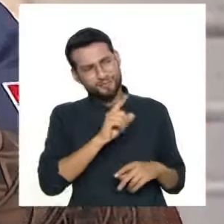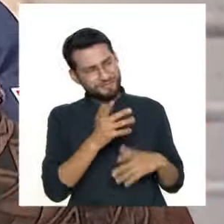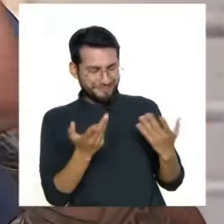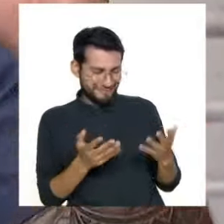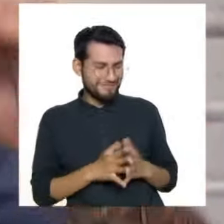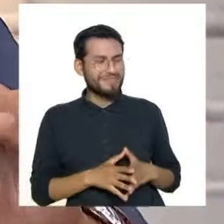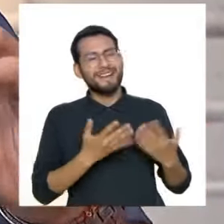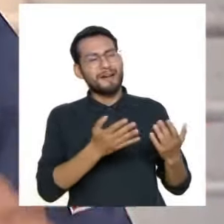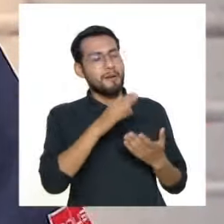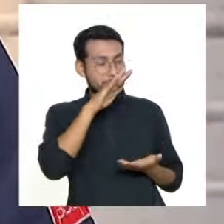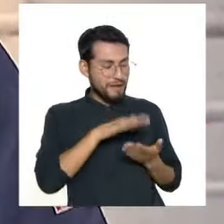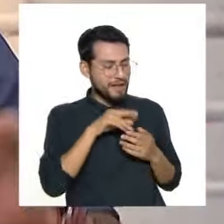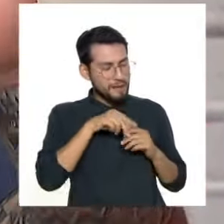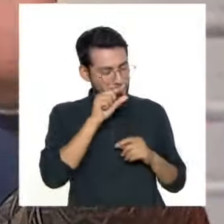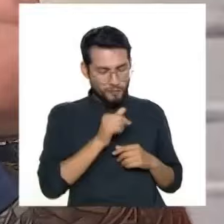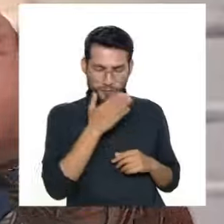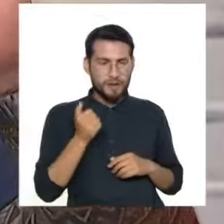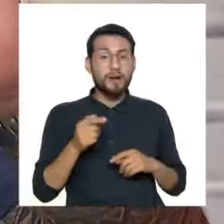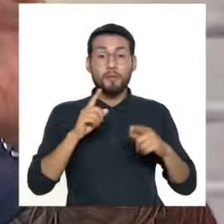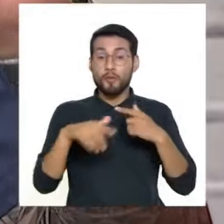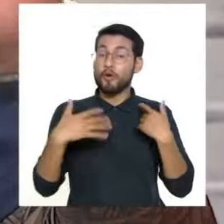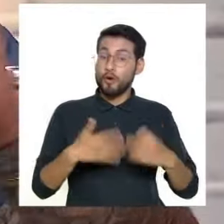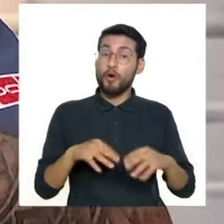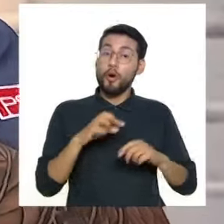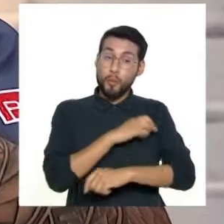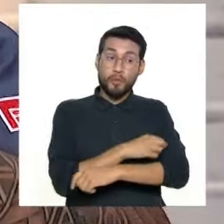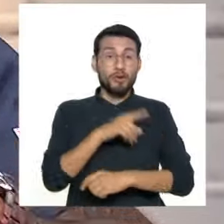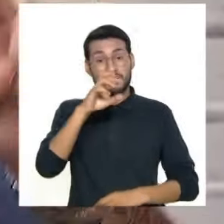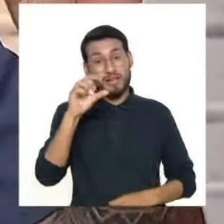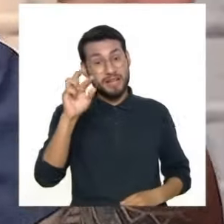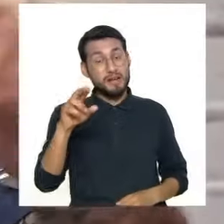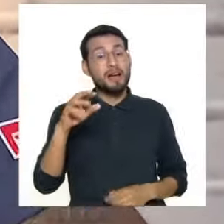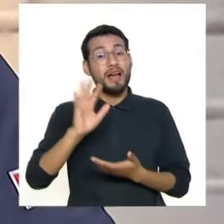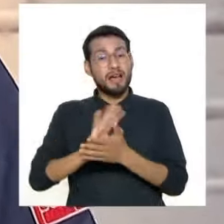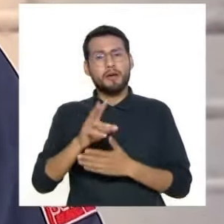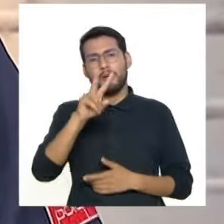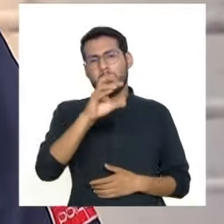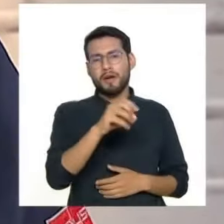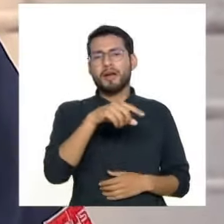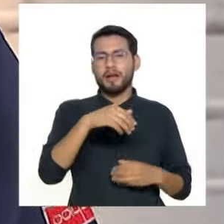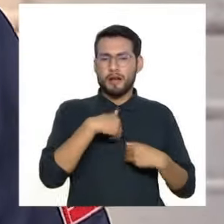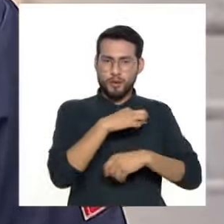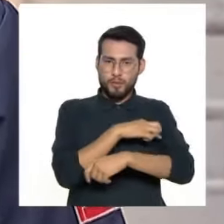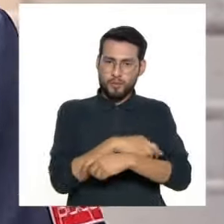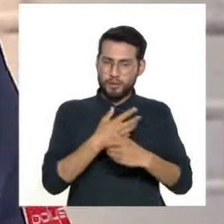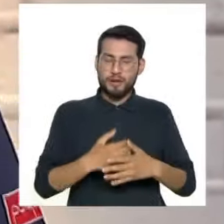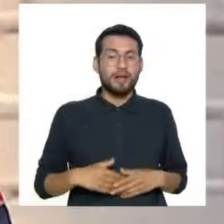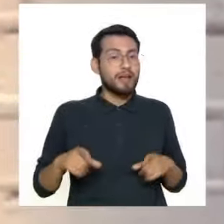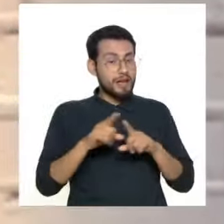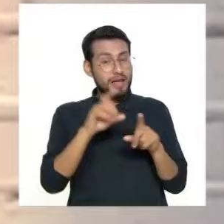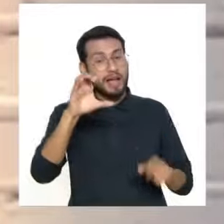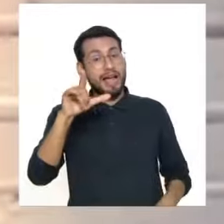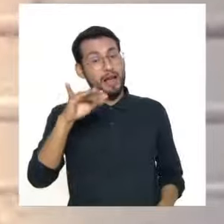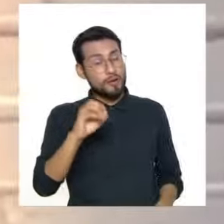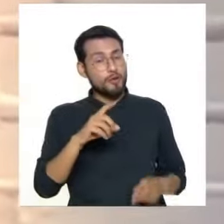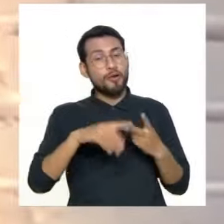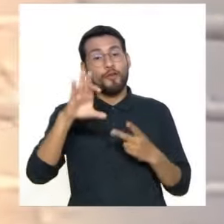para para bajar un poco el sodio y aporta más o menos por cada 100 g de queso 20 G de proteína aparte de calcio